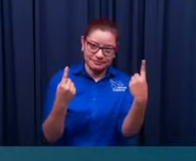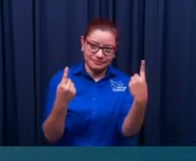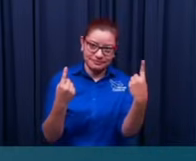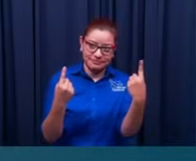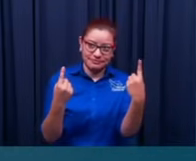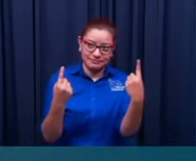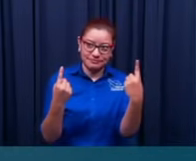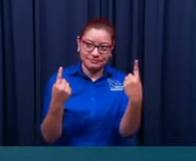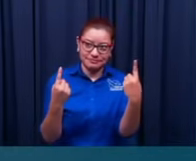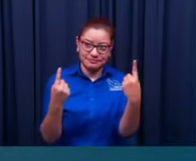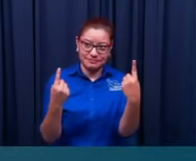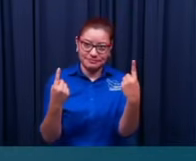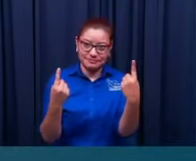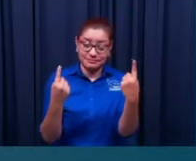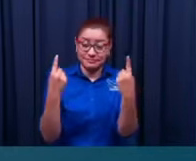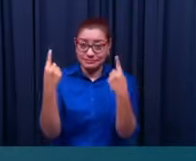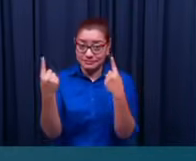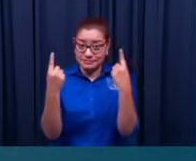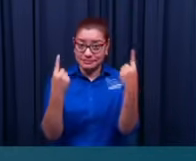sino que cada uno